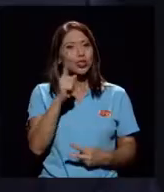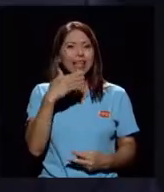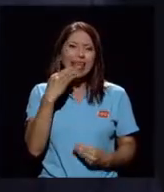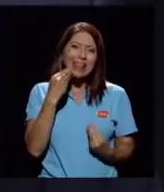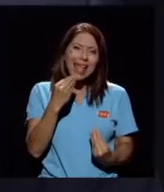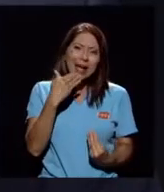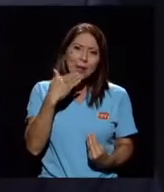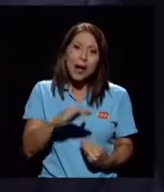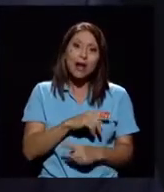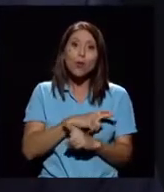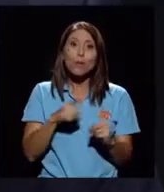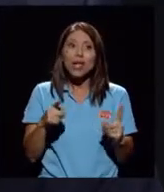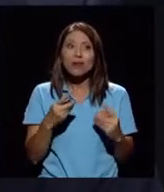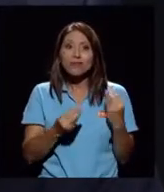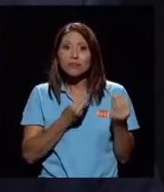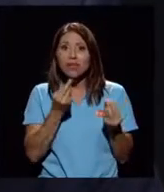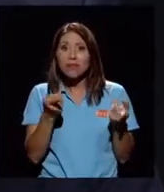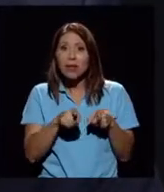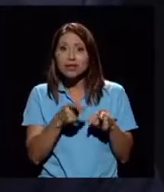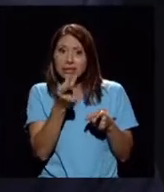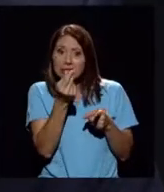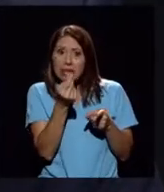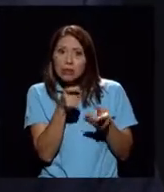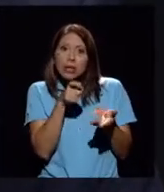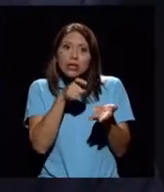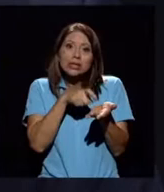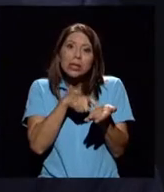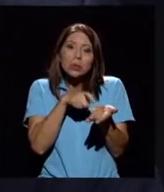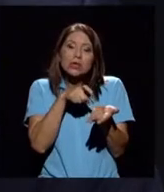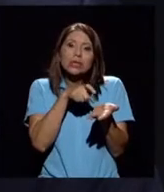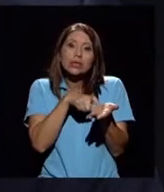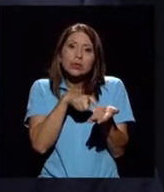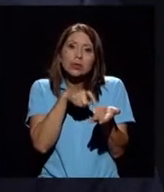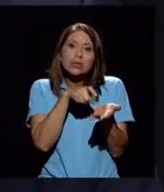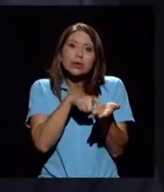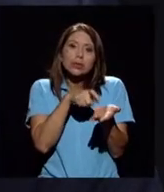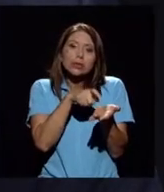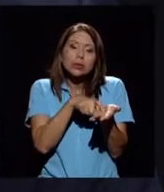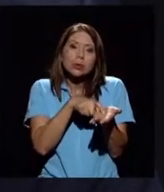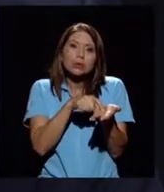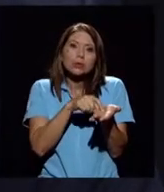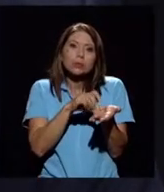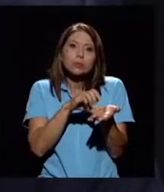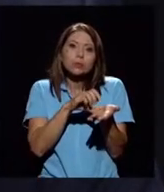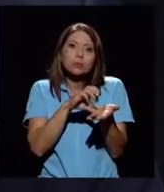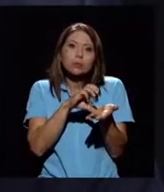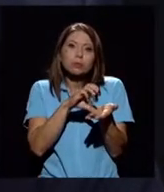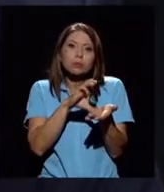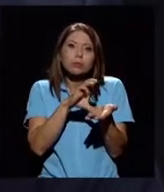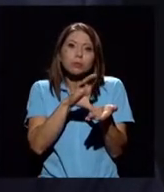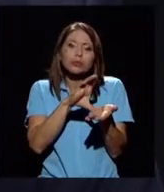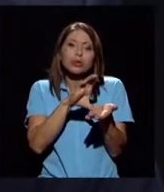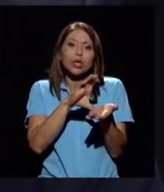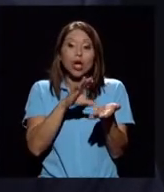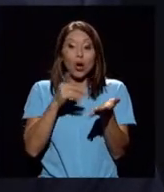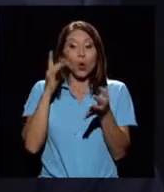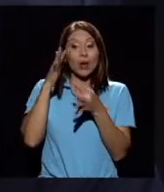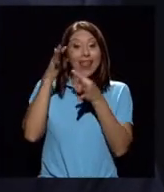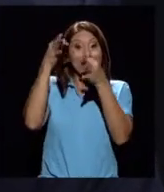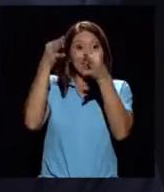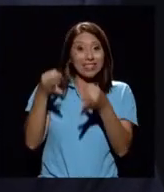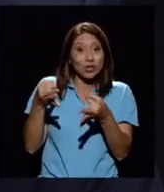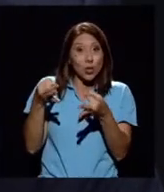en la deuda va subiendo cada vez que se posterga la decisión de aumento de ingresos